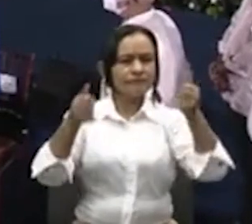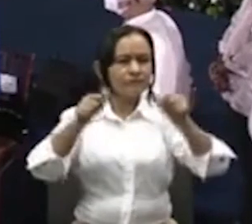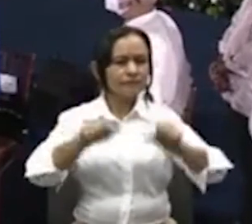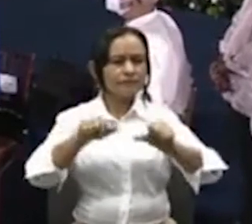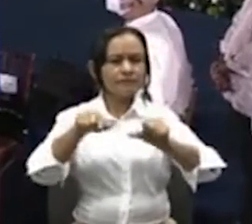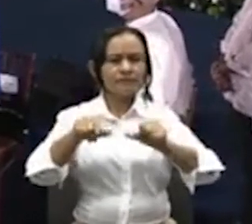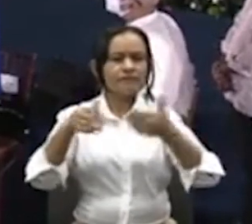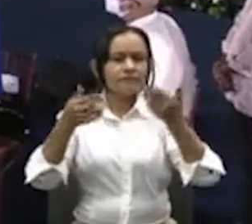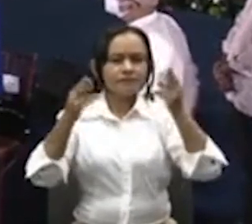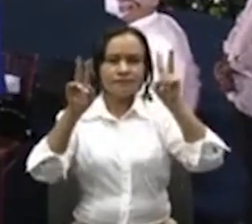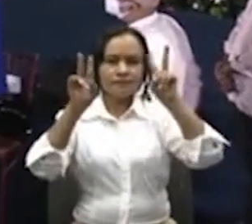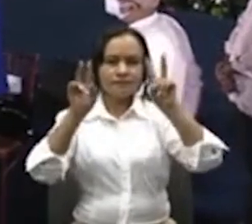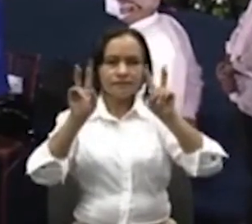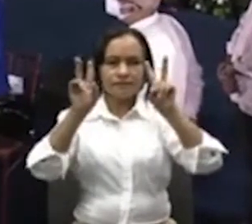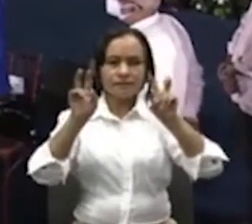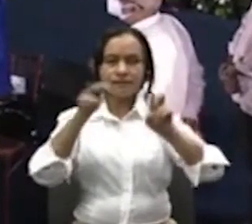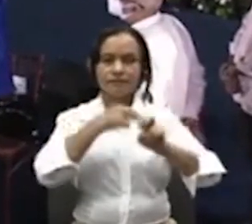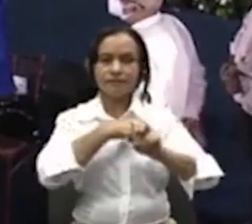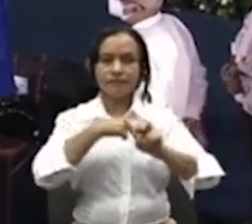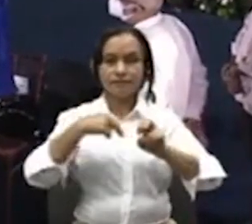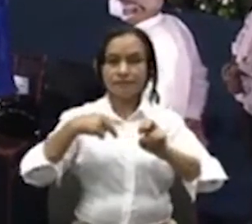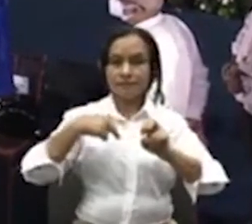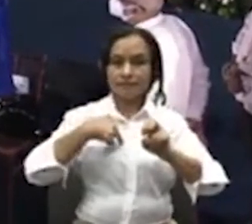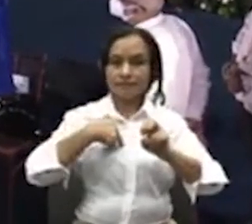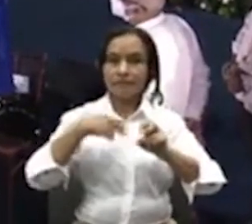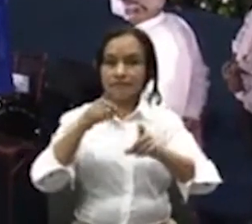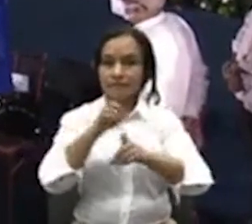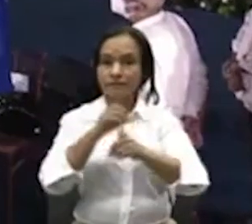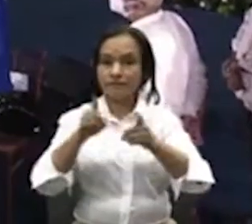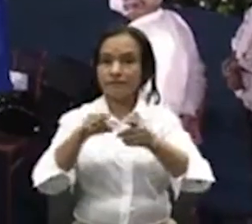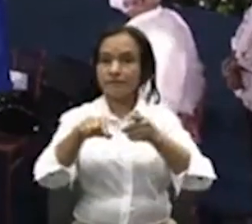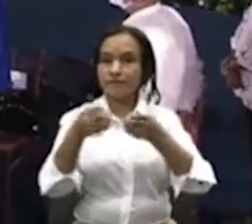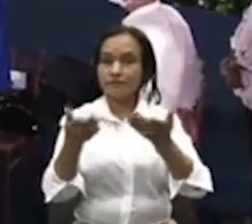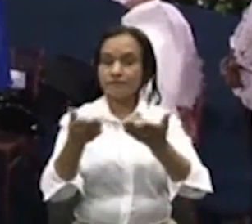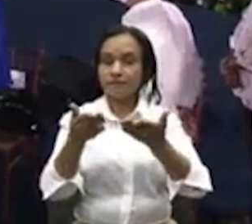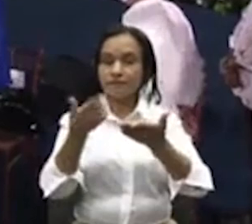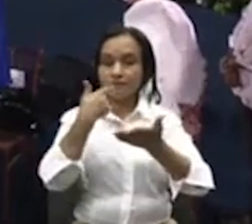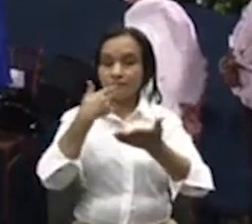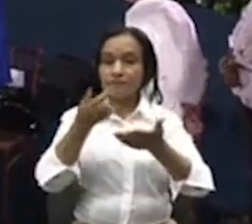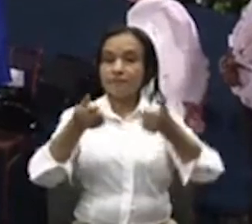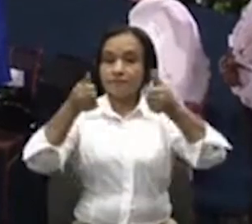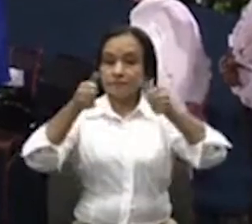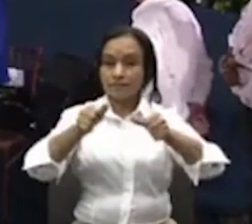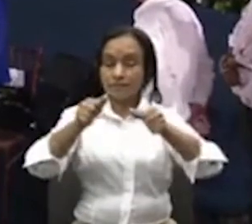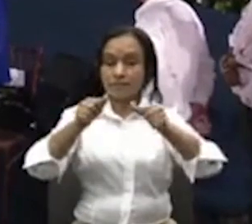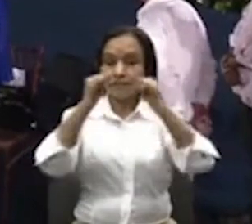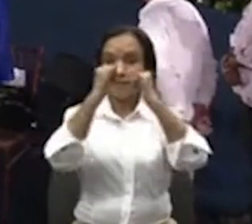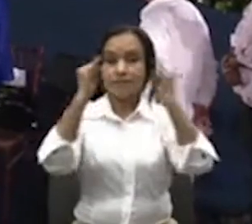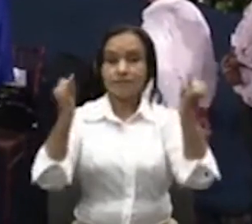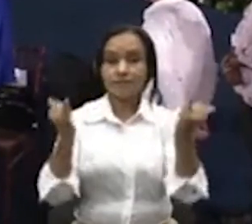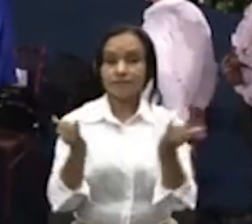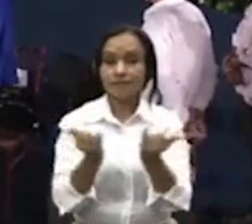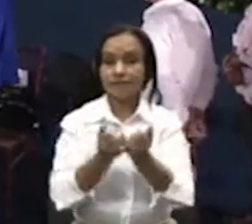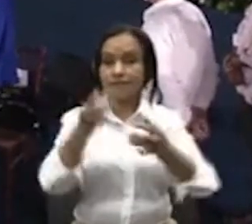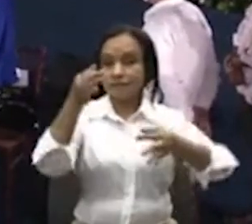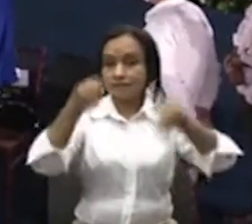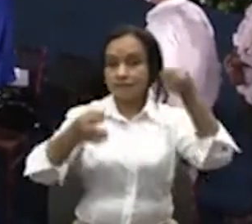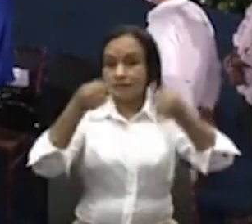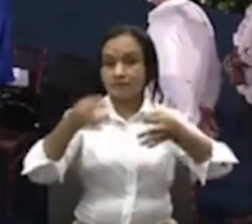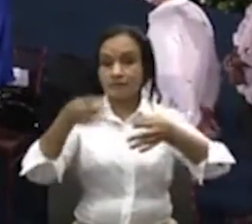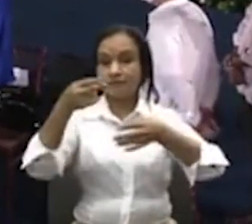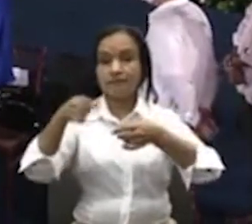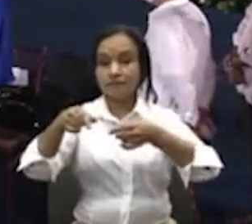que no es más que el cumplimiento de una sentencia de la Corte Internacional de Justicia de La